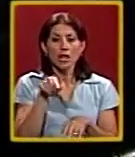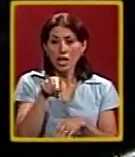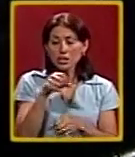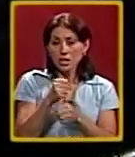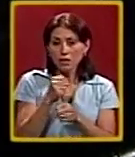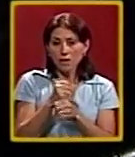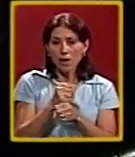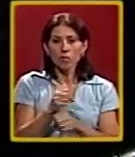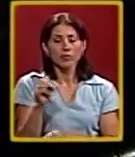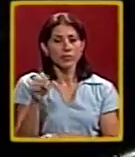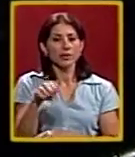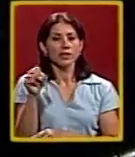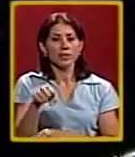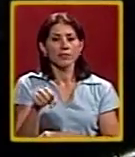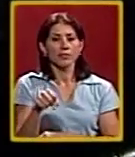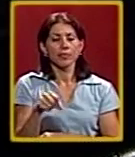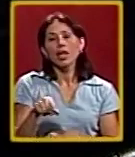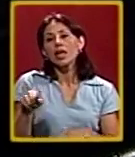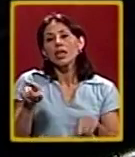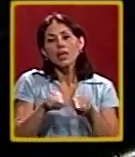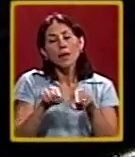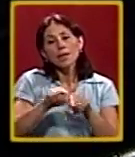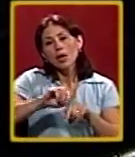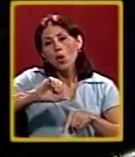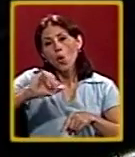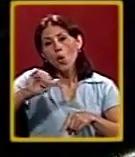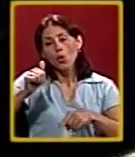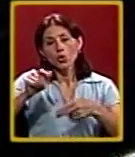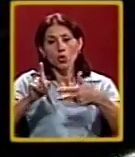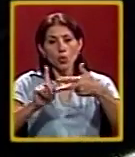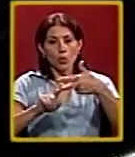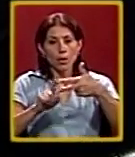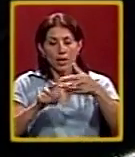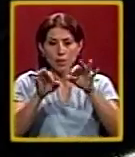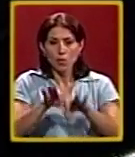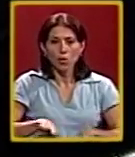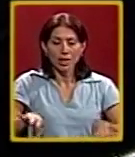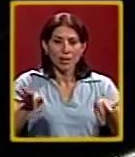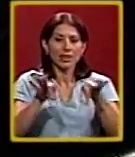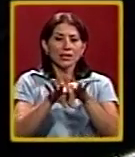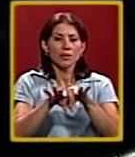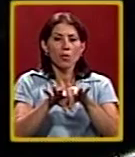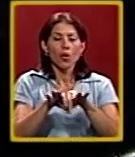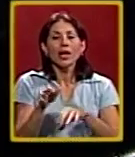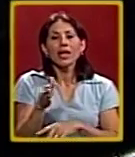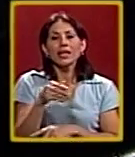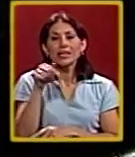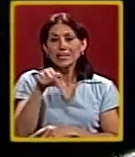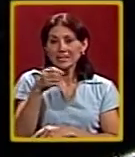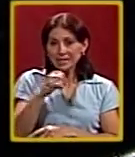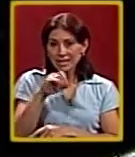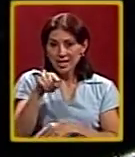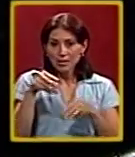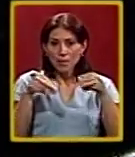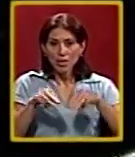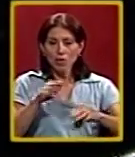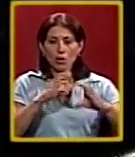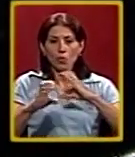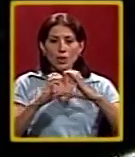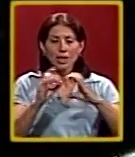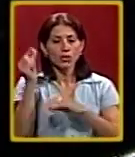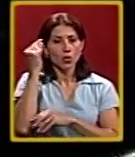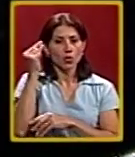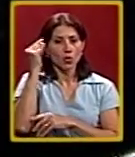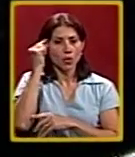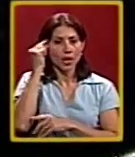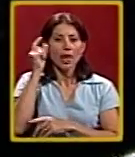Eso es. Y el otro papel importantísimo es que si es un medio que es estatal, debe servir